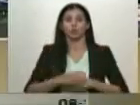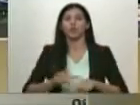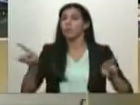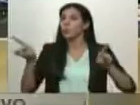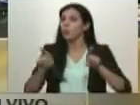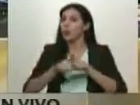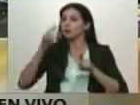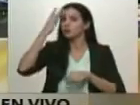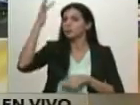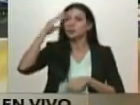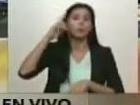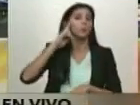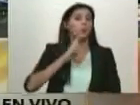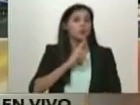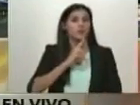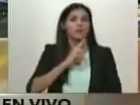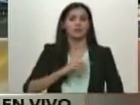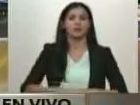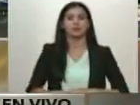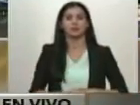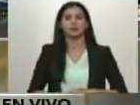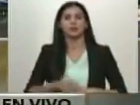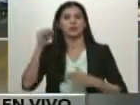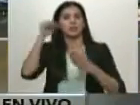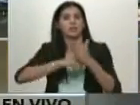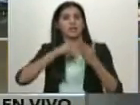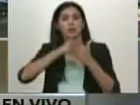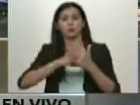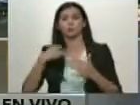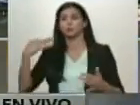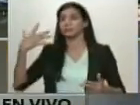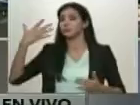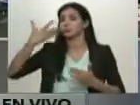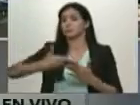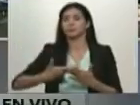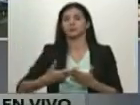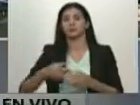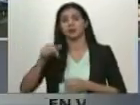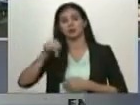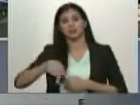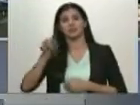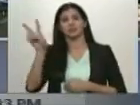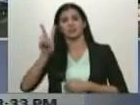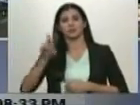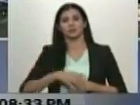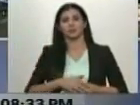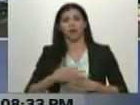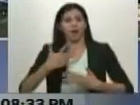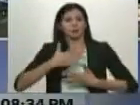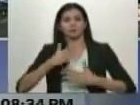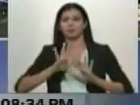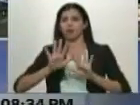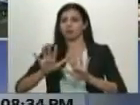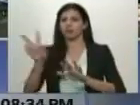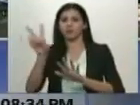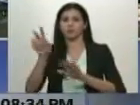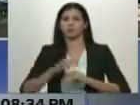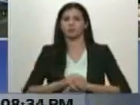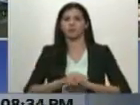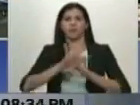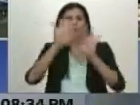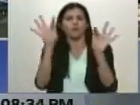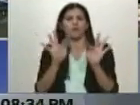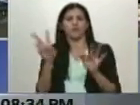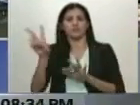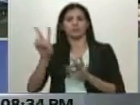sueño integrador de Bolívar y en las luchas históricas nuestras, en nuestra forma de ser, pues, es un socialismo a la venezolana,